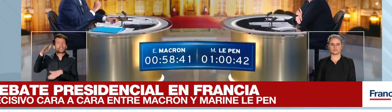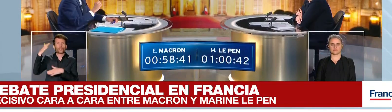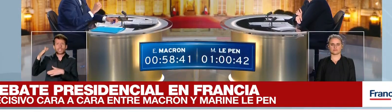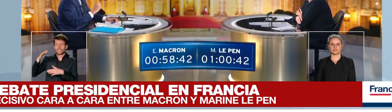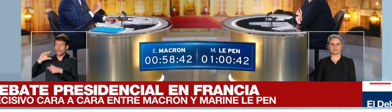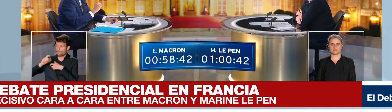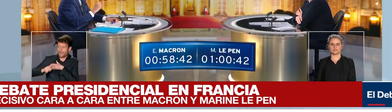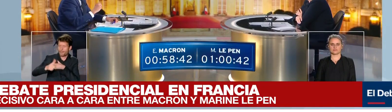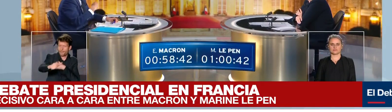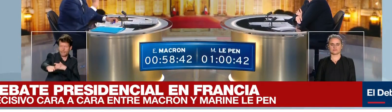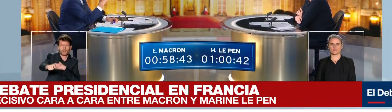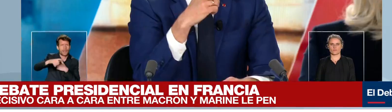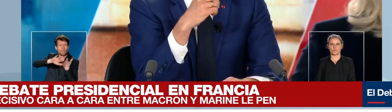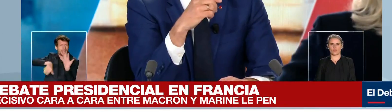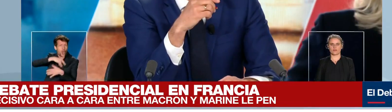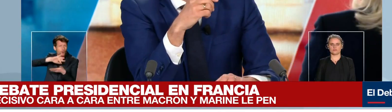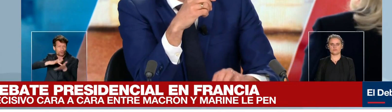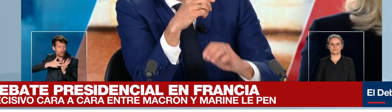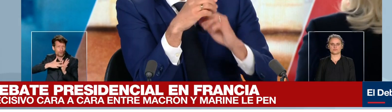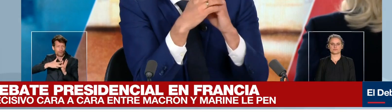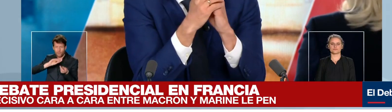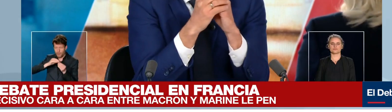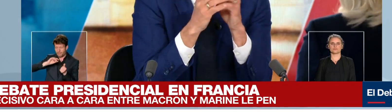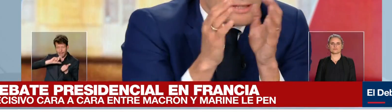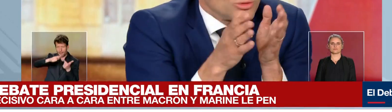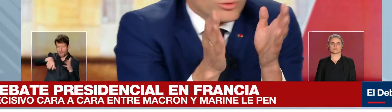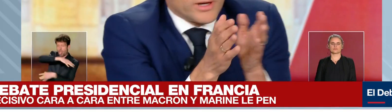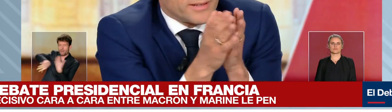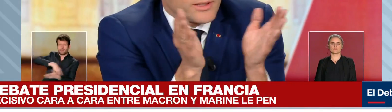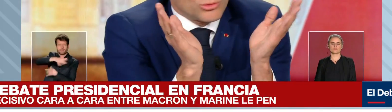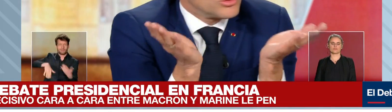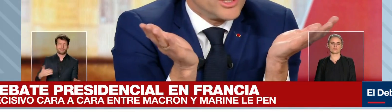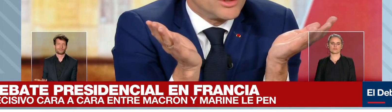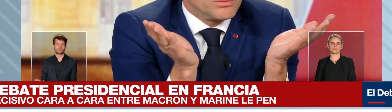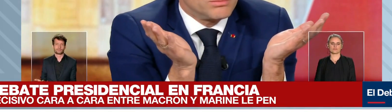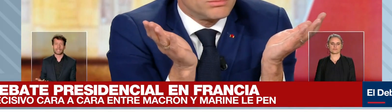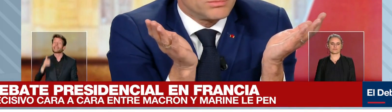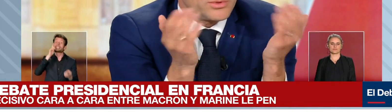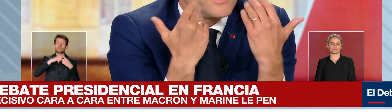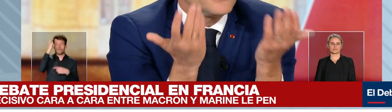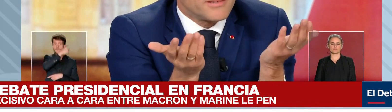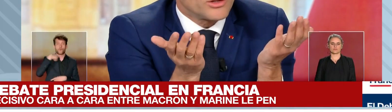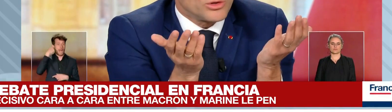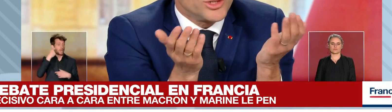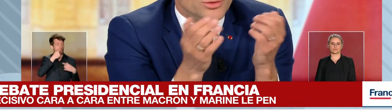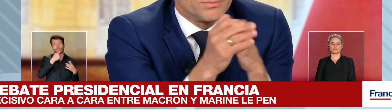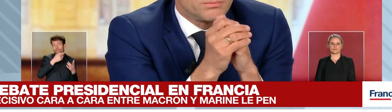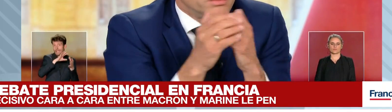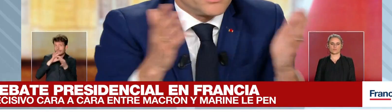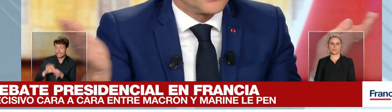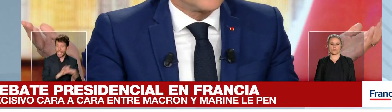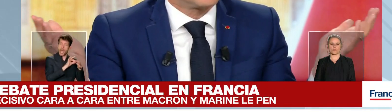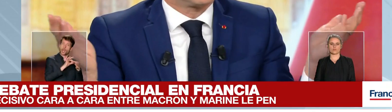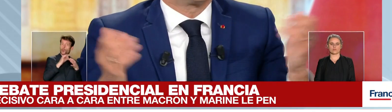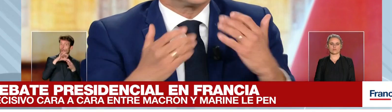este camino que confunde todos los problemas y que los mantiene. El tema del velo es el tema de una religión, de un